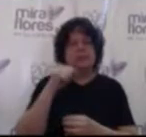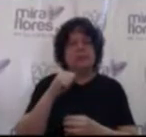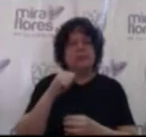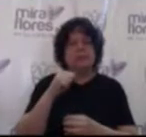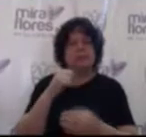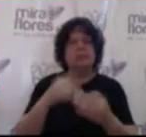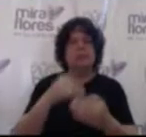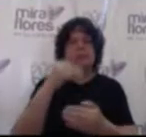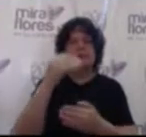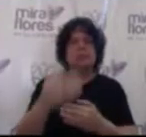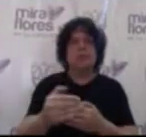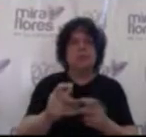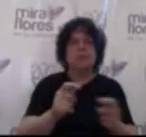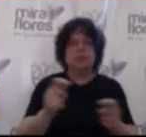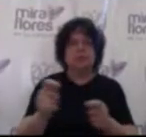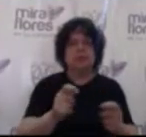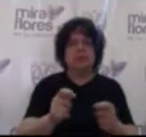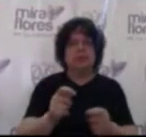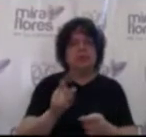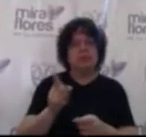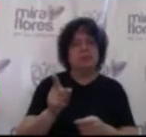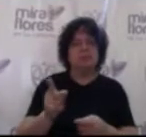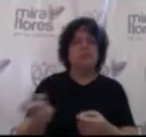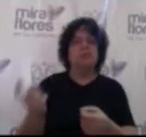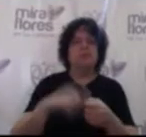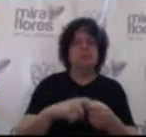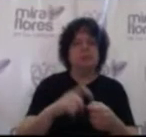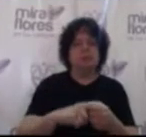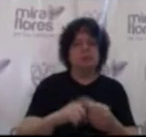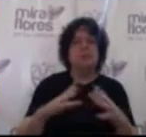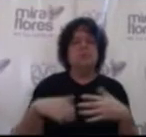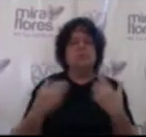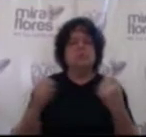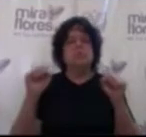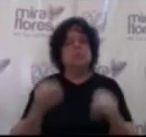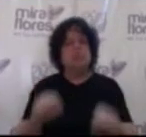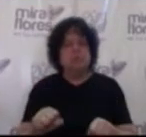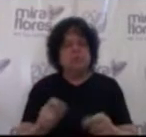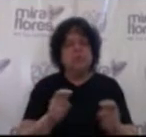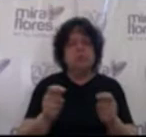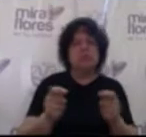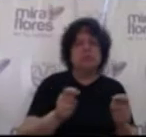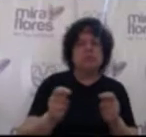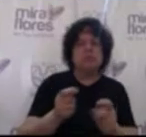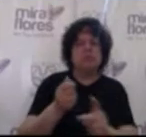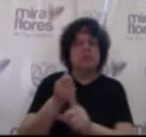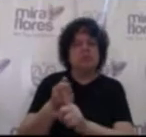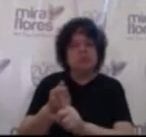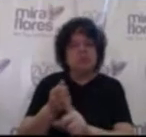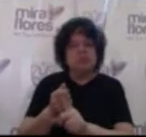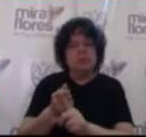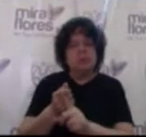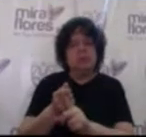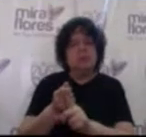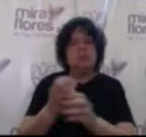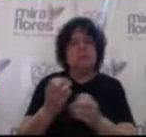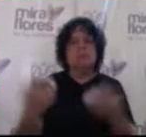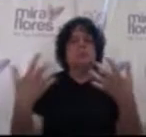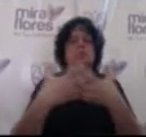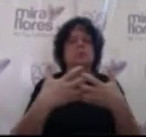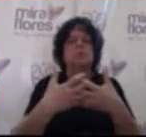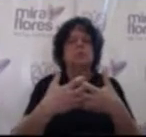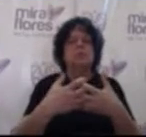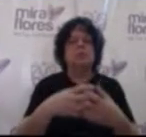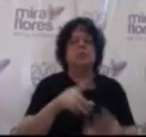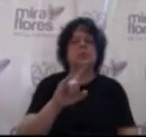siguiente gestión, de la cual usted va a ser parte, pueda tener la posibilidad de manejar autónomamente la relación con la